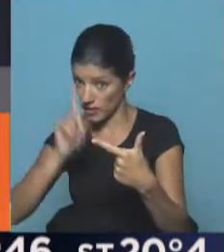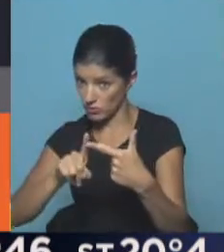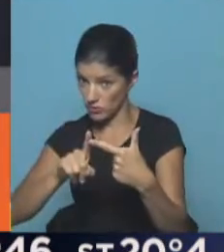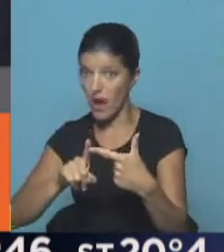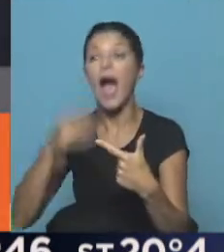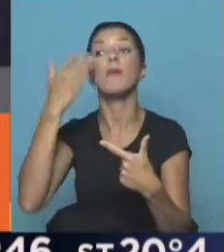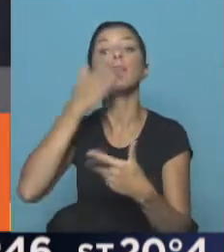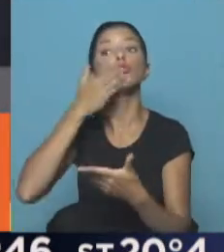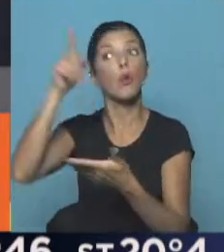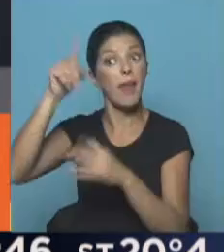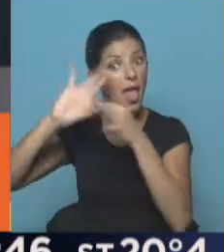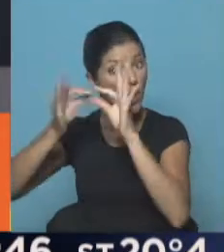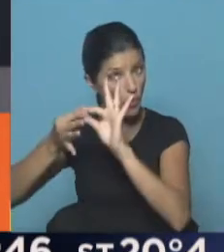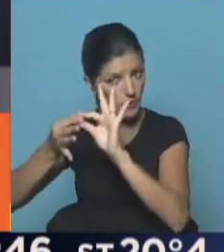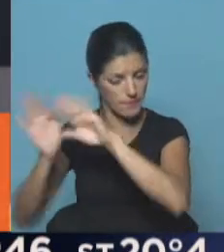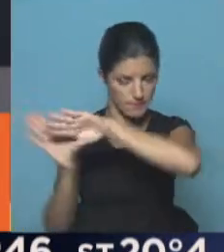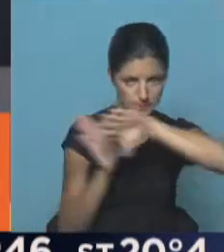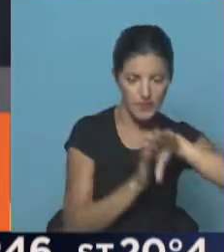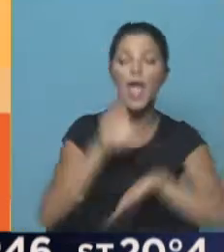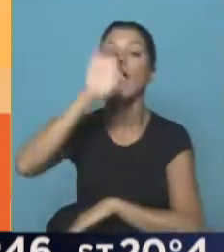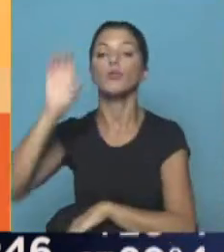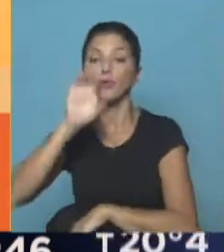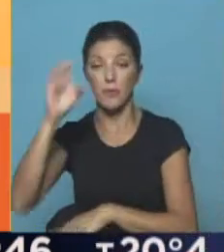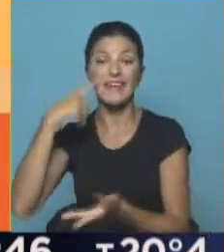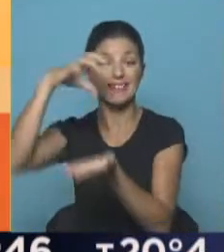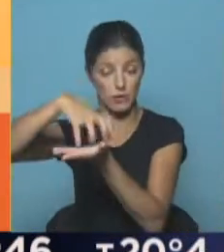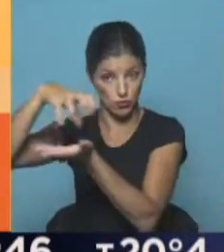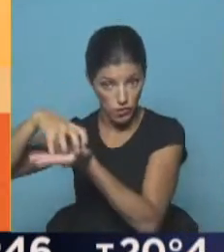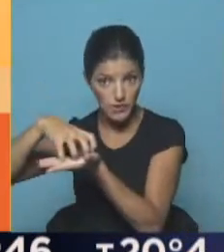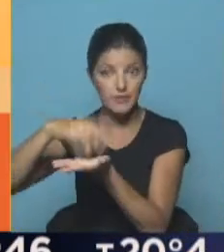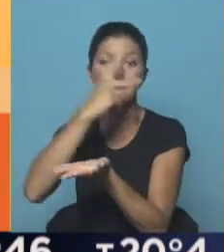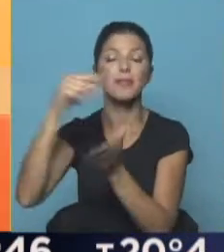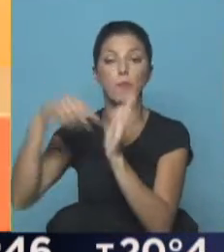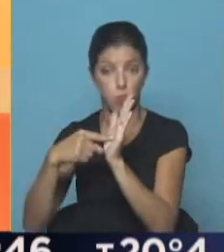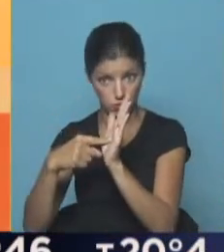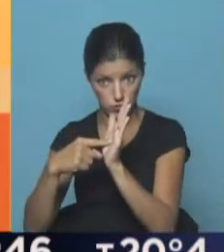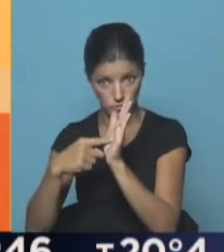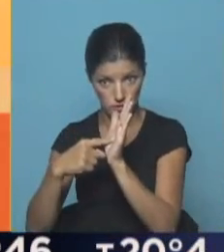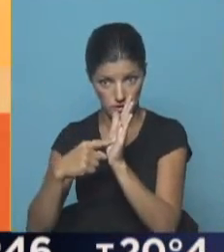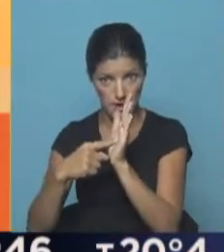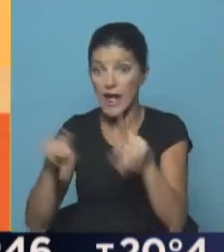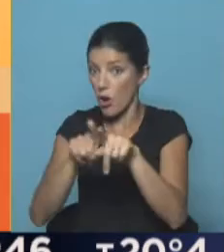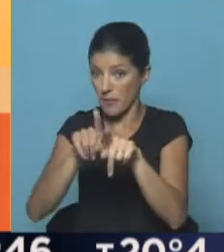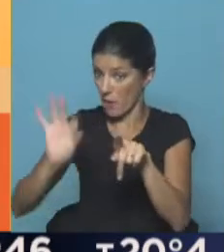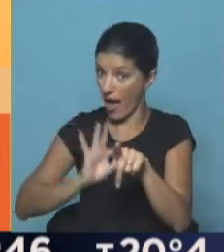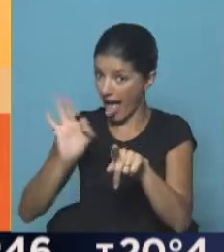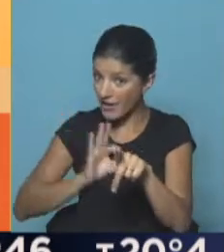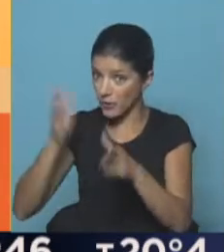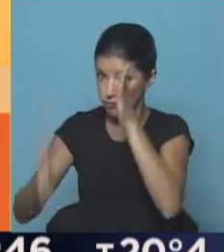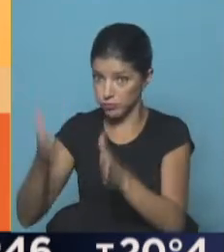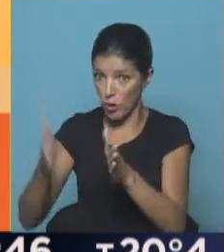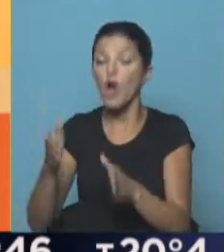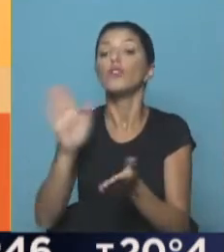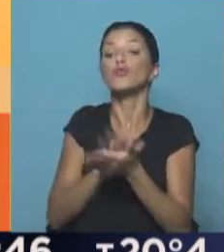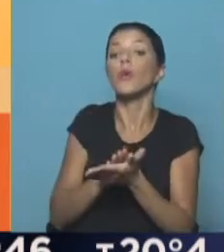¿sí? Claro. La Unión Europea y las instituciones europeas cayeron 20 puntos porcentuales en el mismo periodo en cuanto a la percepción